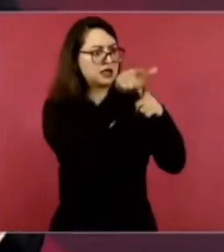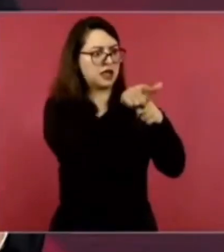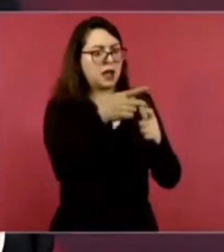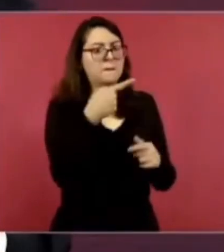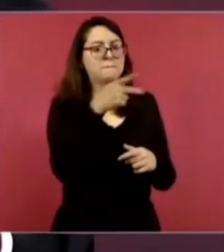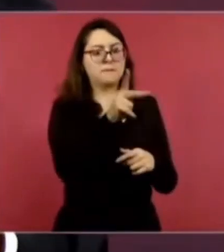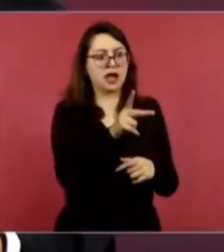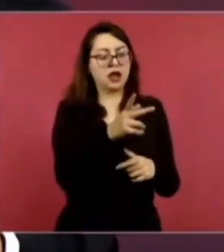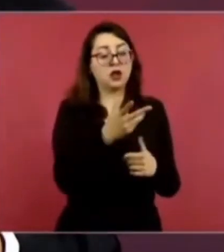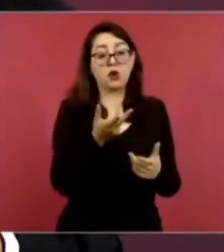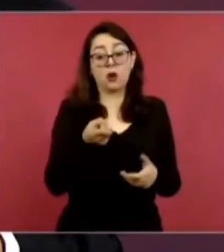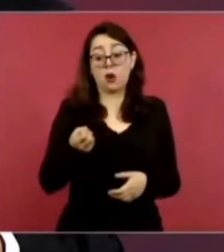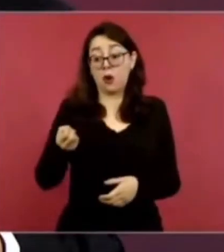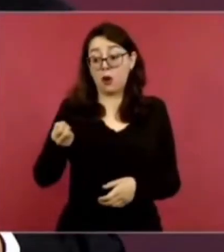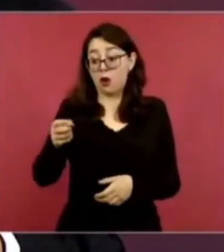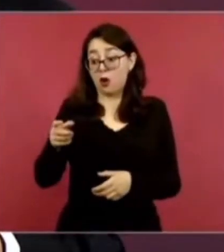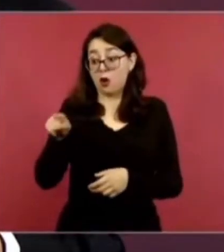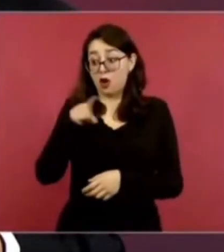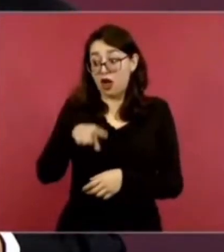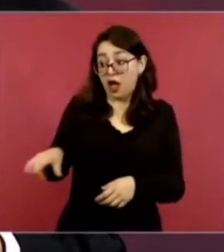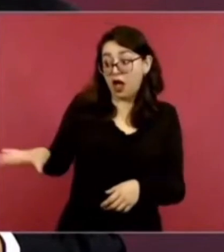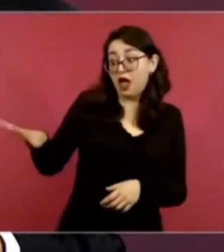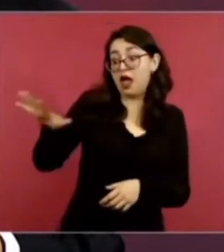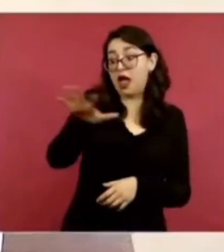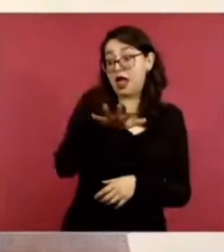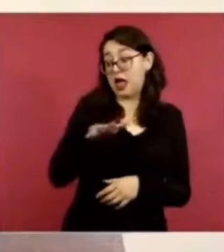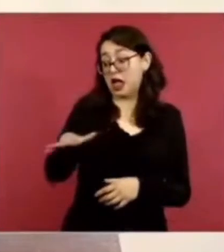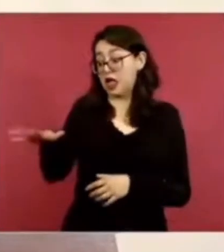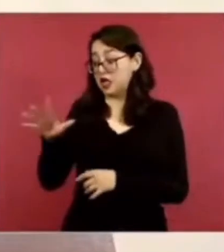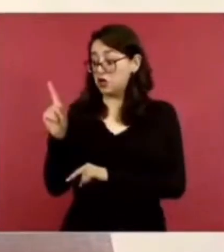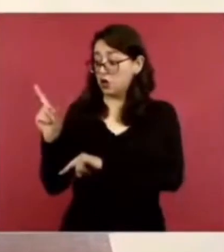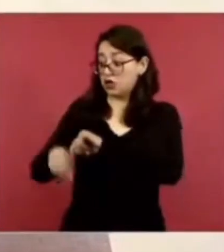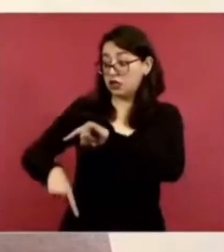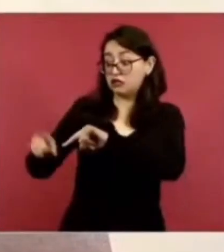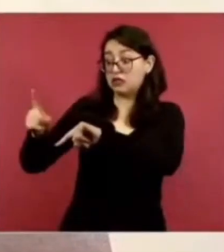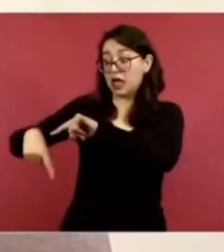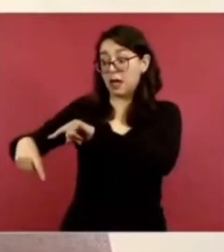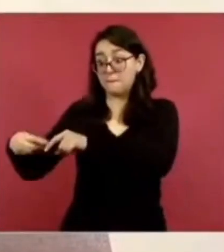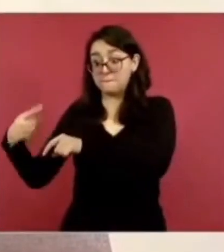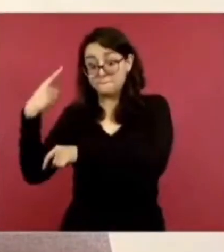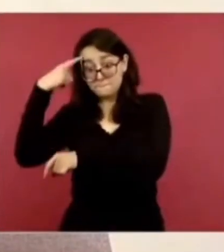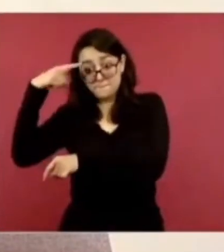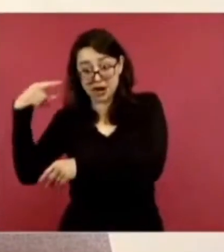los privilegios, arriba los de abajo,